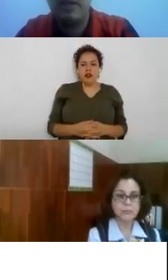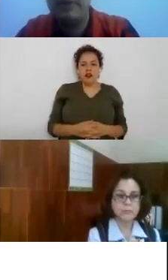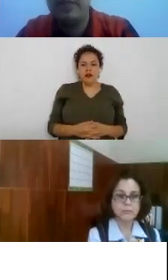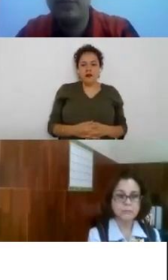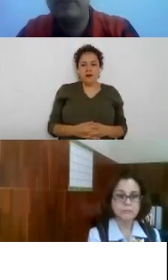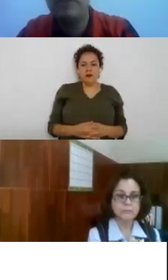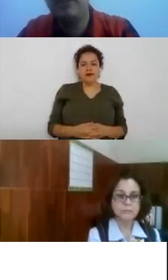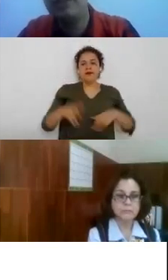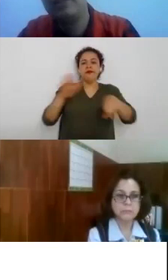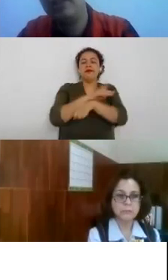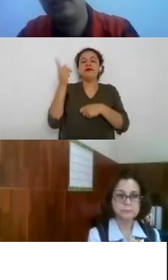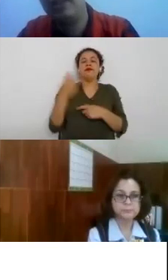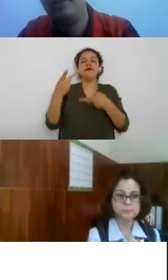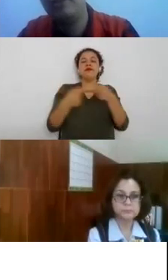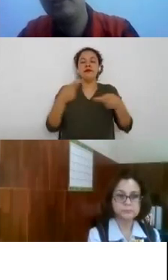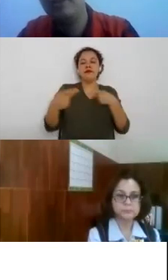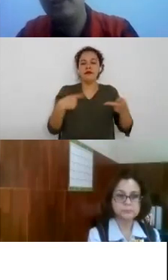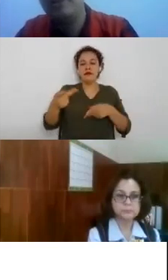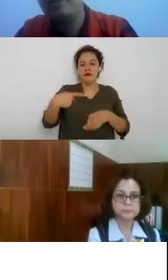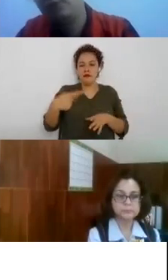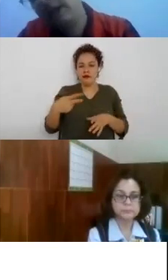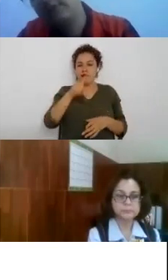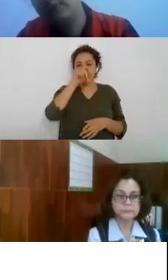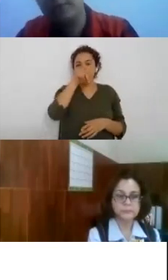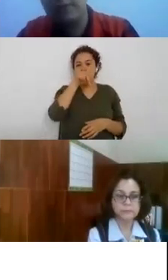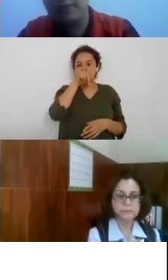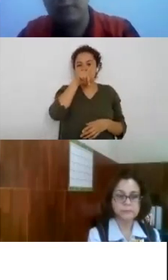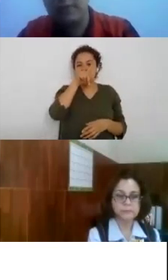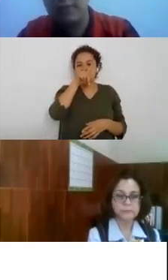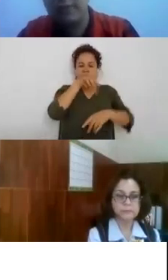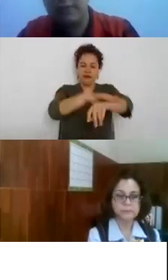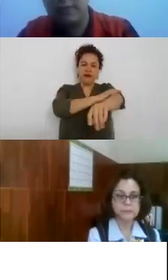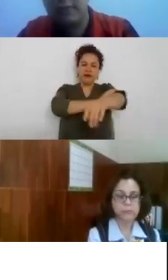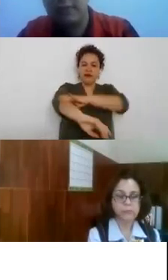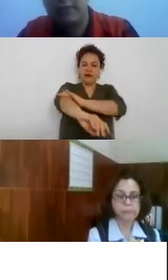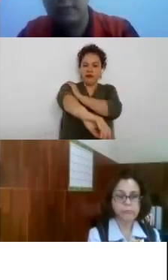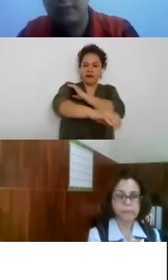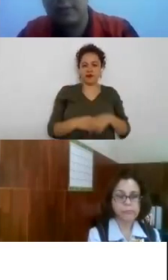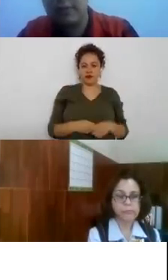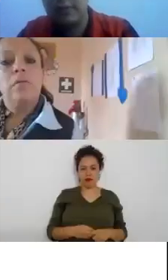¿Por qué pasa esto en las piernas y los brazos?